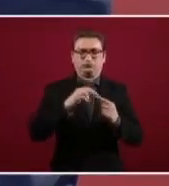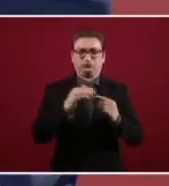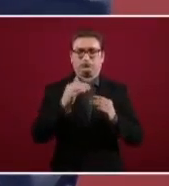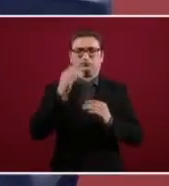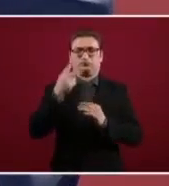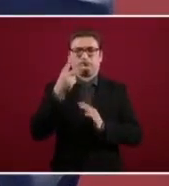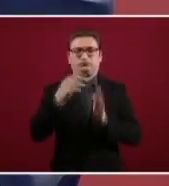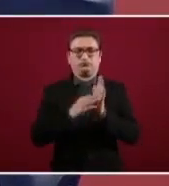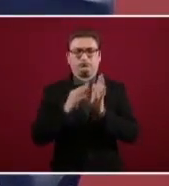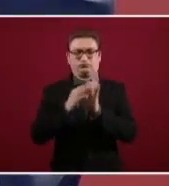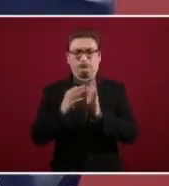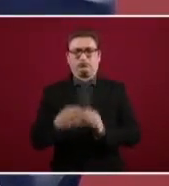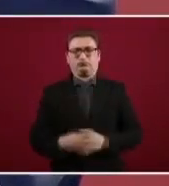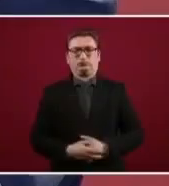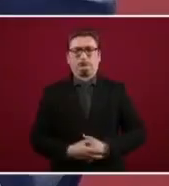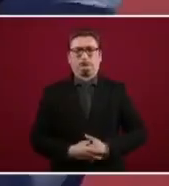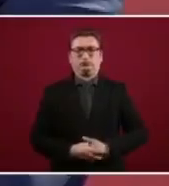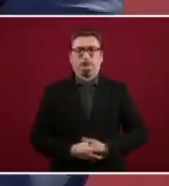puntos